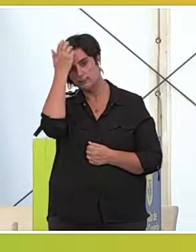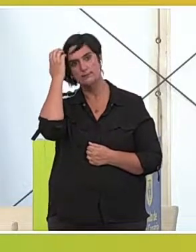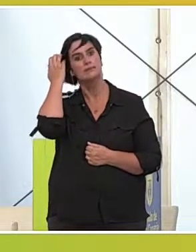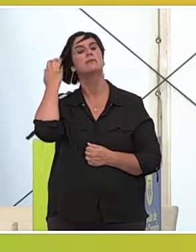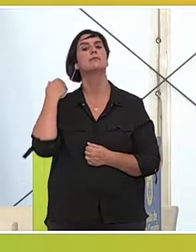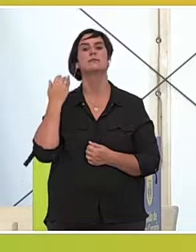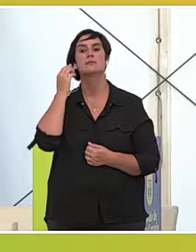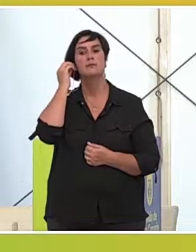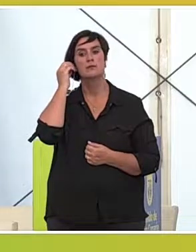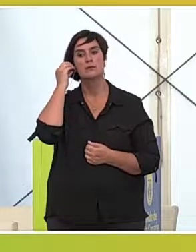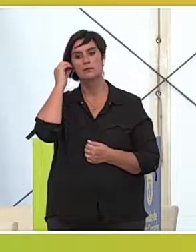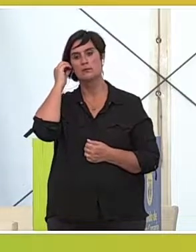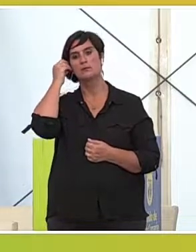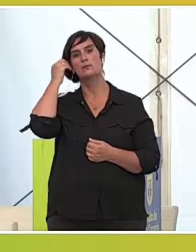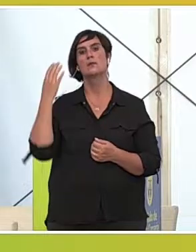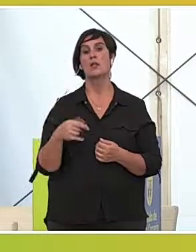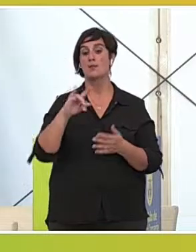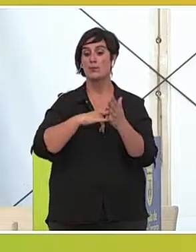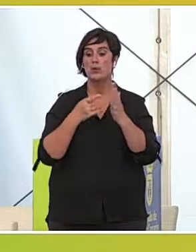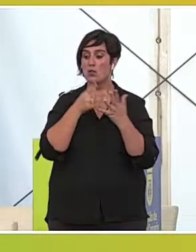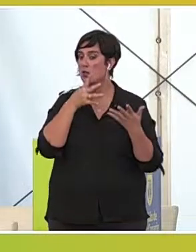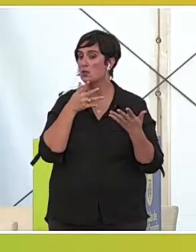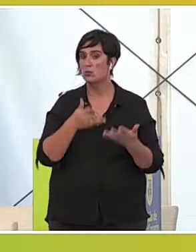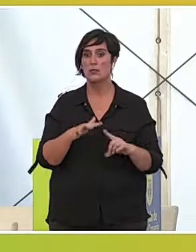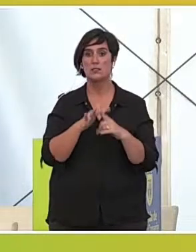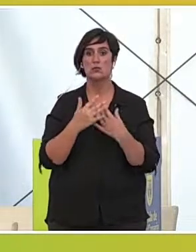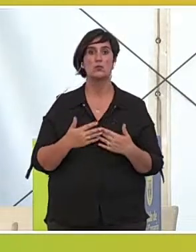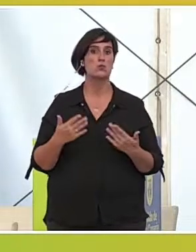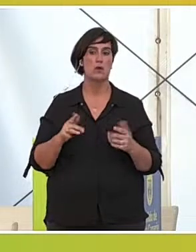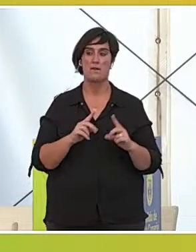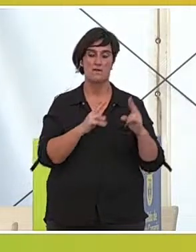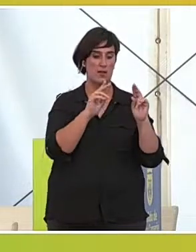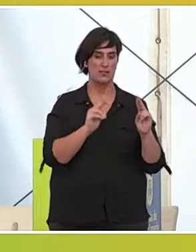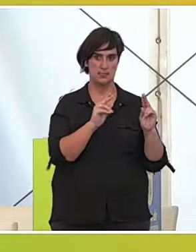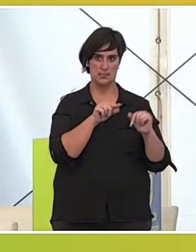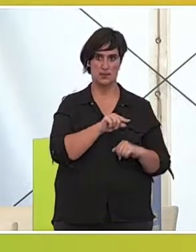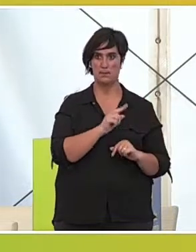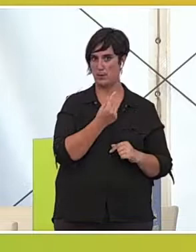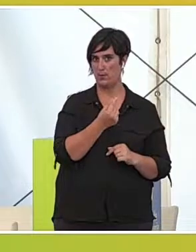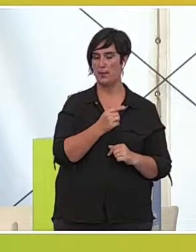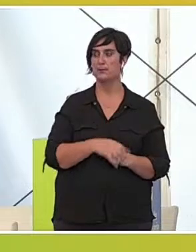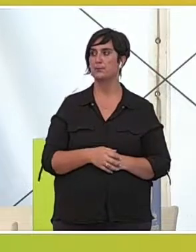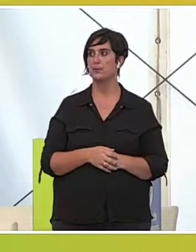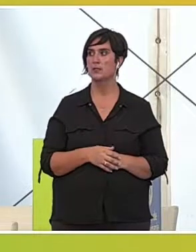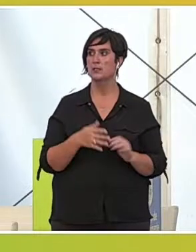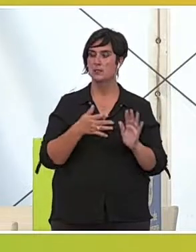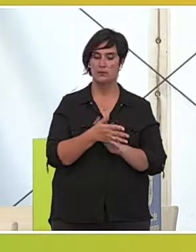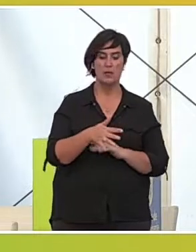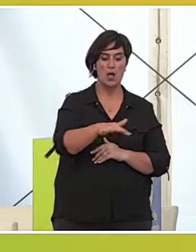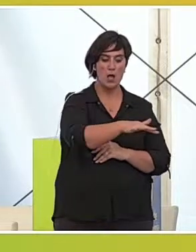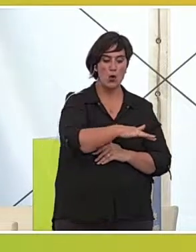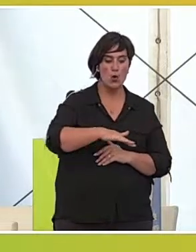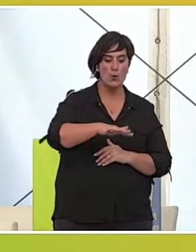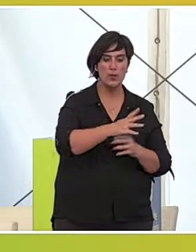¿En qué situación estamos en este proyecto? Pues se hizo la primera fase, la fase 1, que es la localización de la ubicación